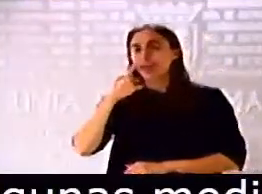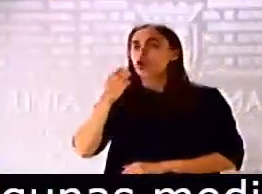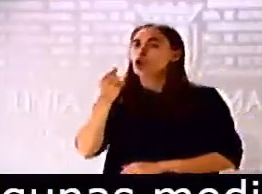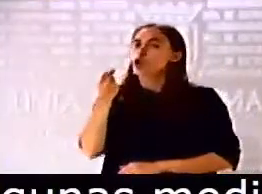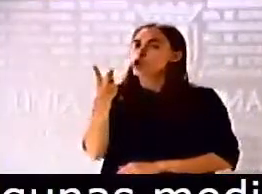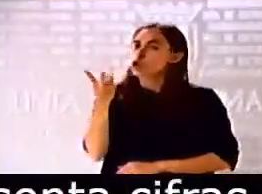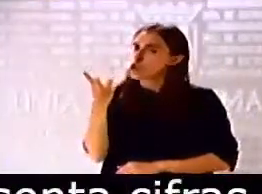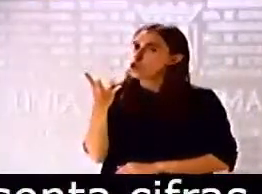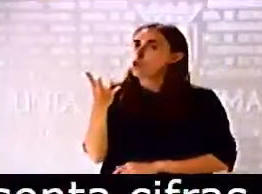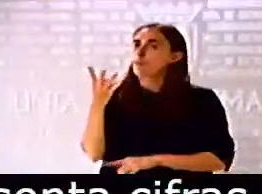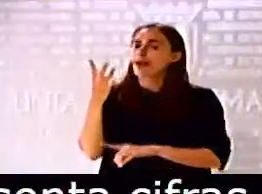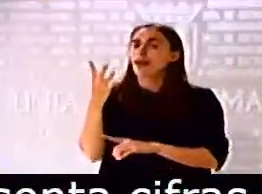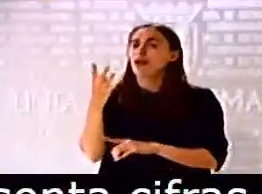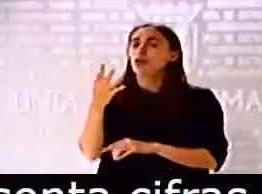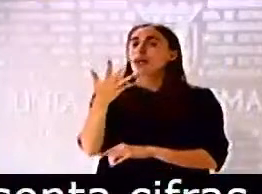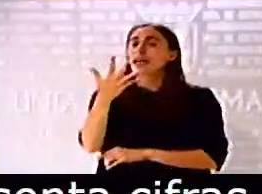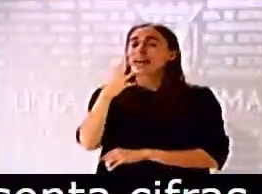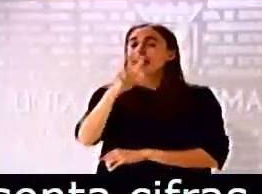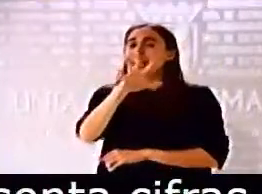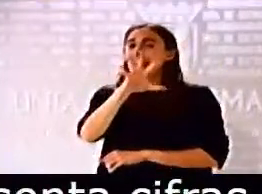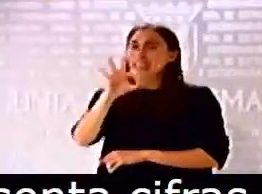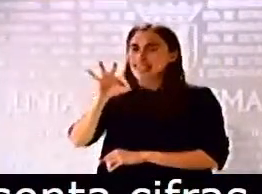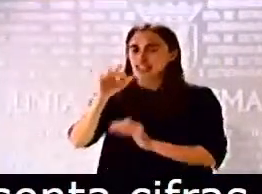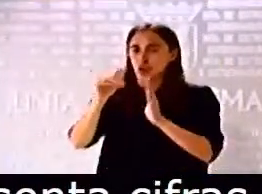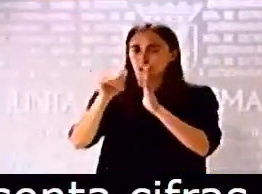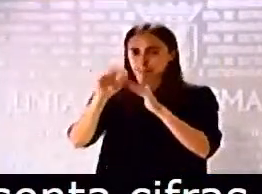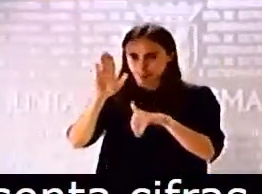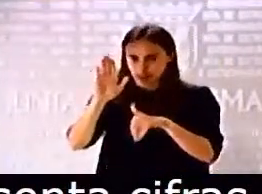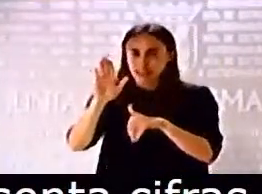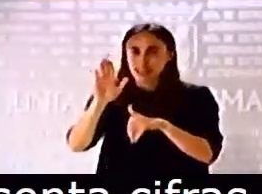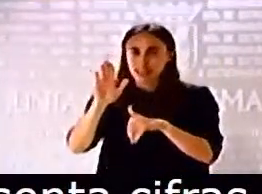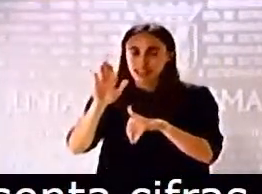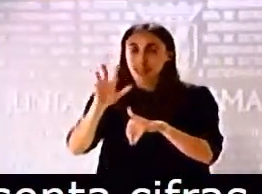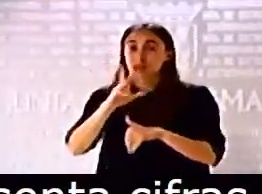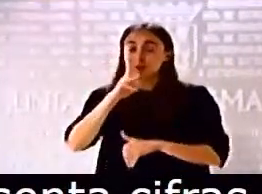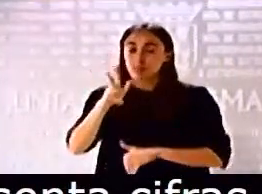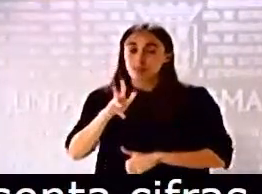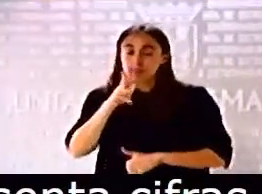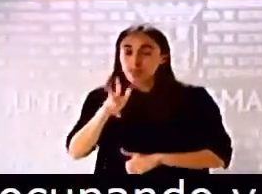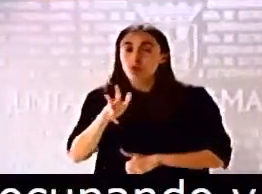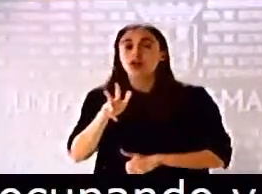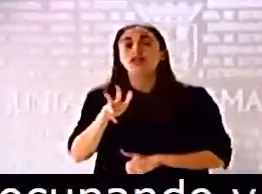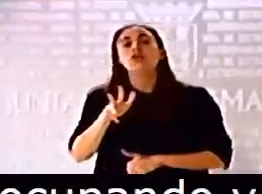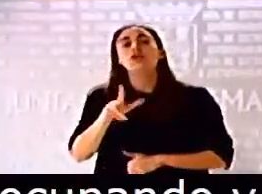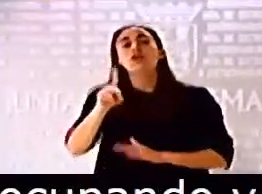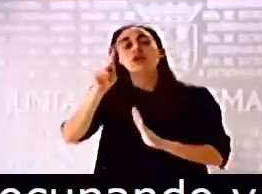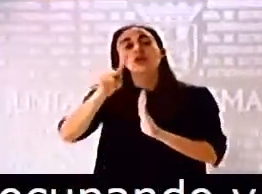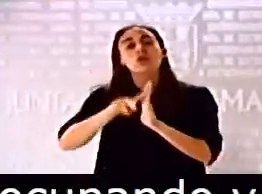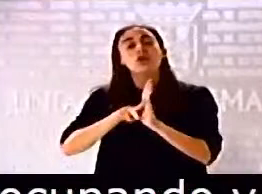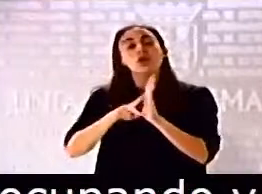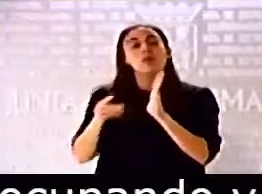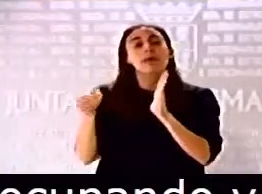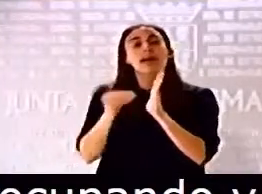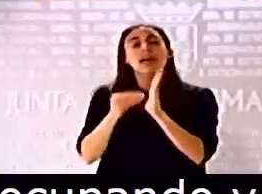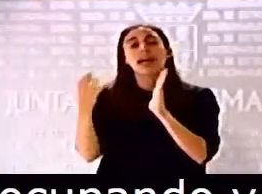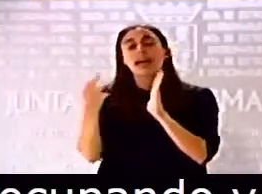por encima de los 500 casos por 100.000 habitantes. Por lo tanto, hemos decretado el cierre perimetral de las localidades